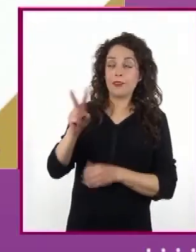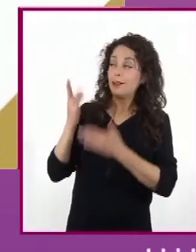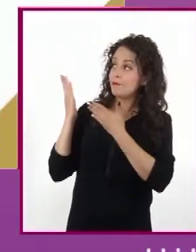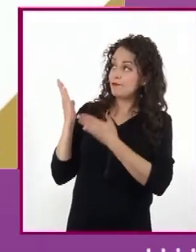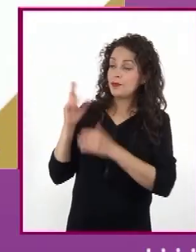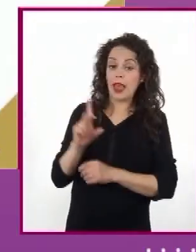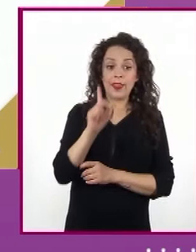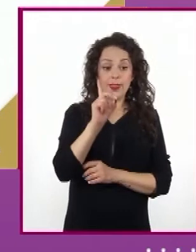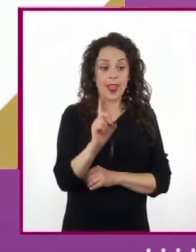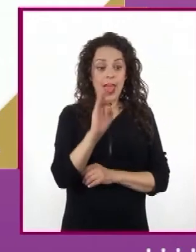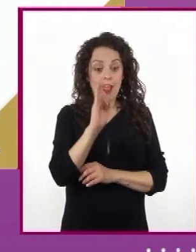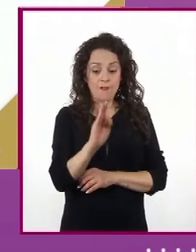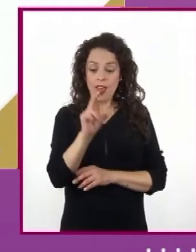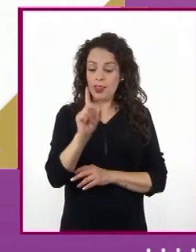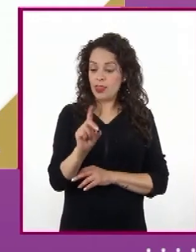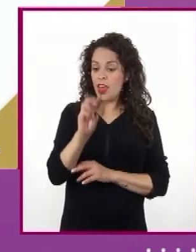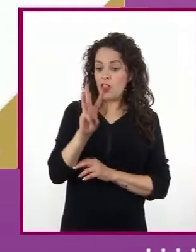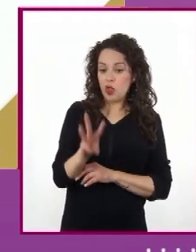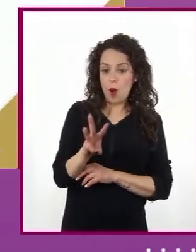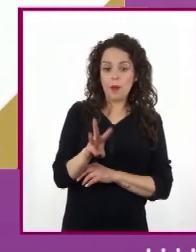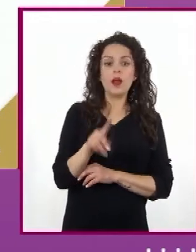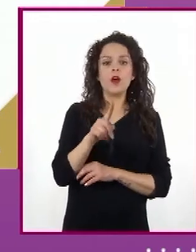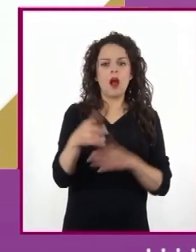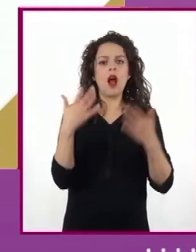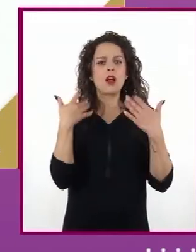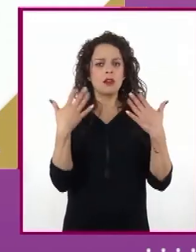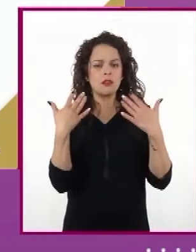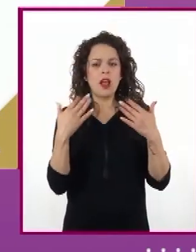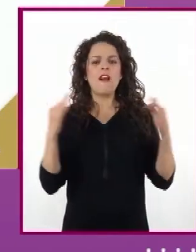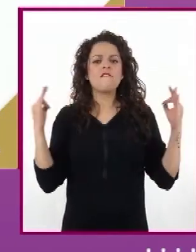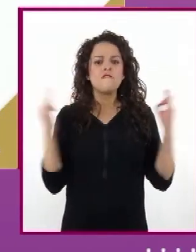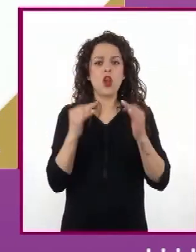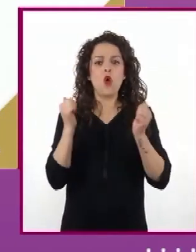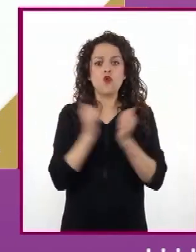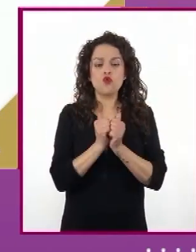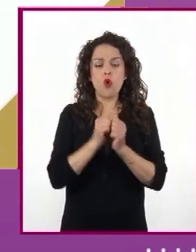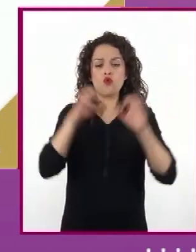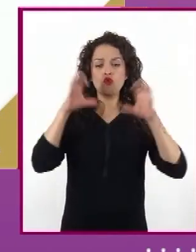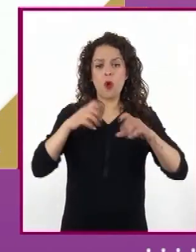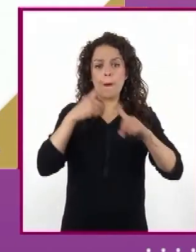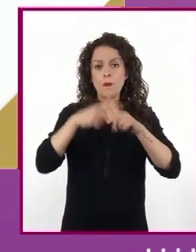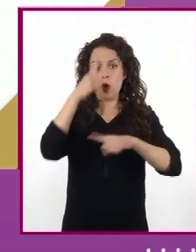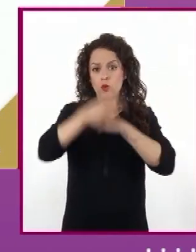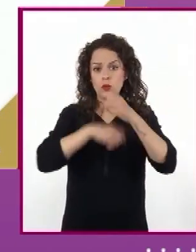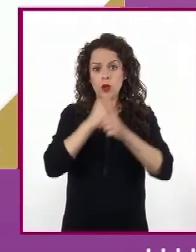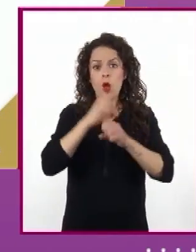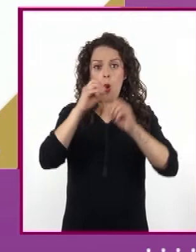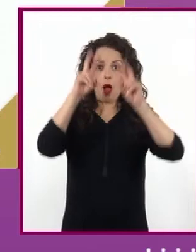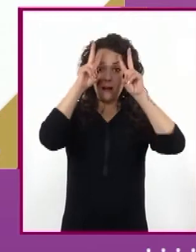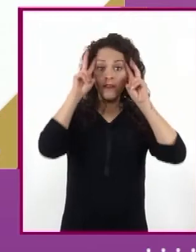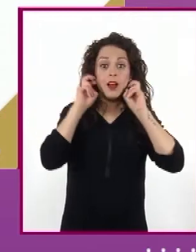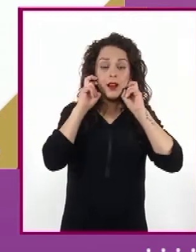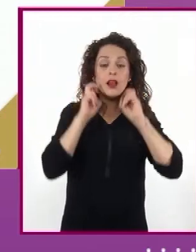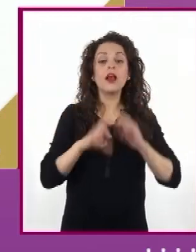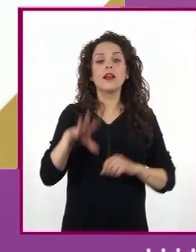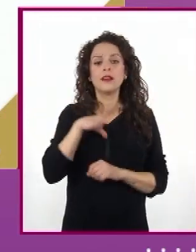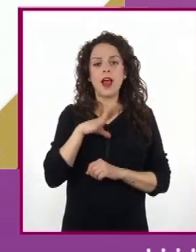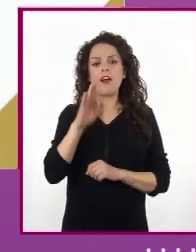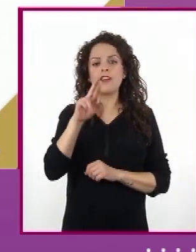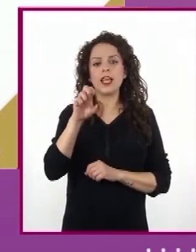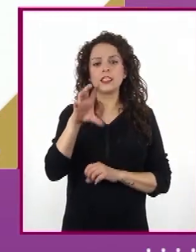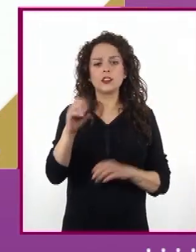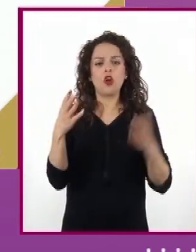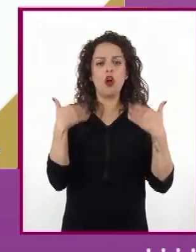y DW son climas fríos con lluvias todo el año o lluvias en verano. Presentan veranos frescos